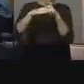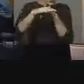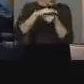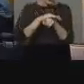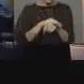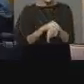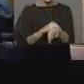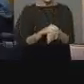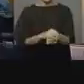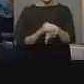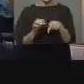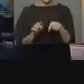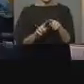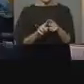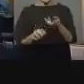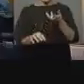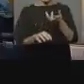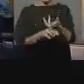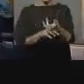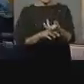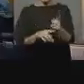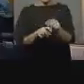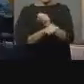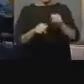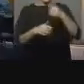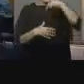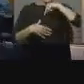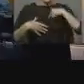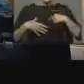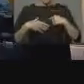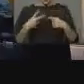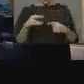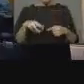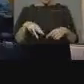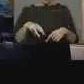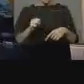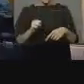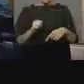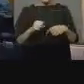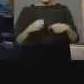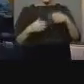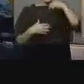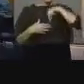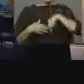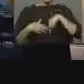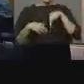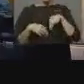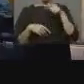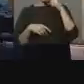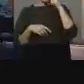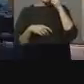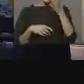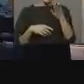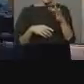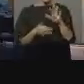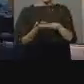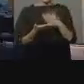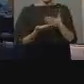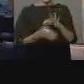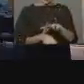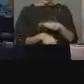las cuales son una bomba hormonal para nuestros cuerpos. Con ello se demuestra que esto es un asunto de salud